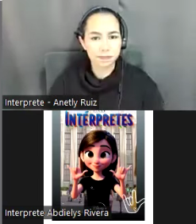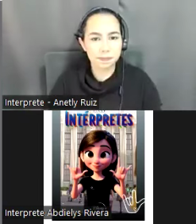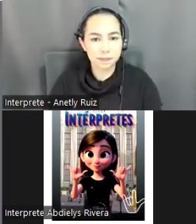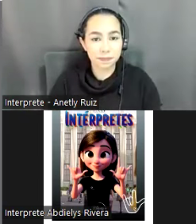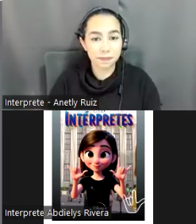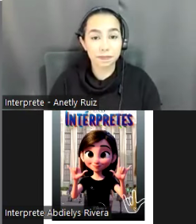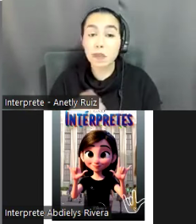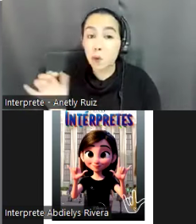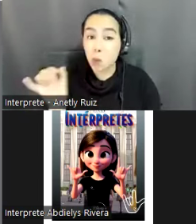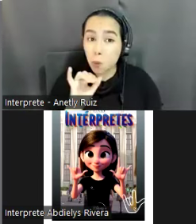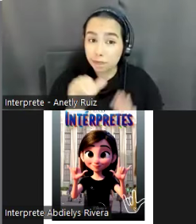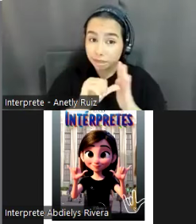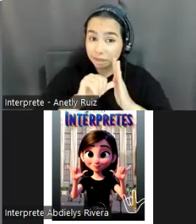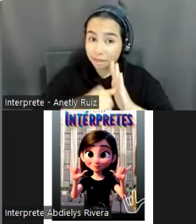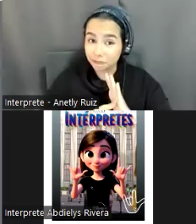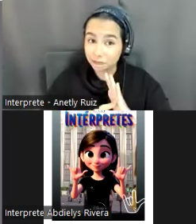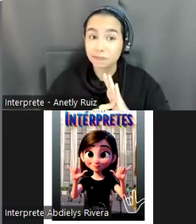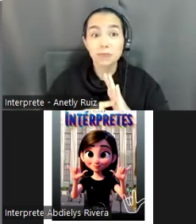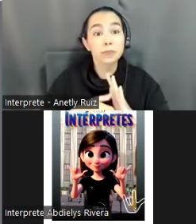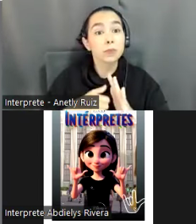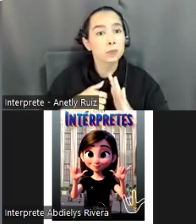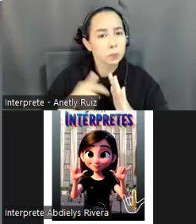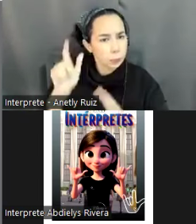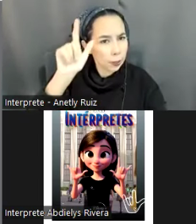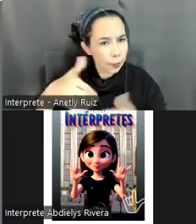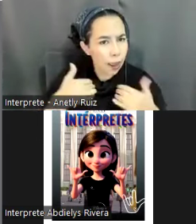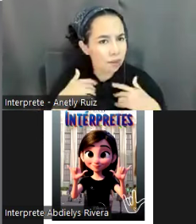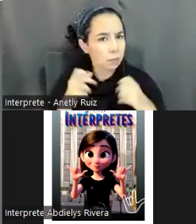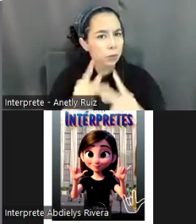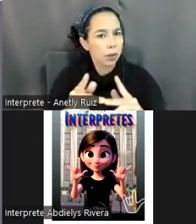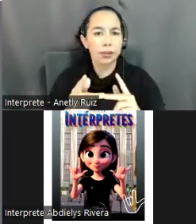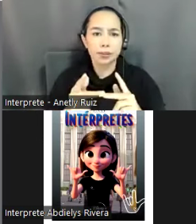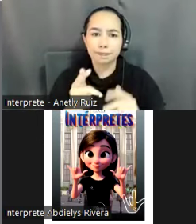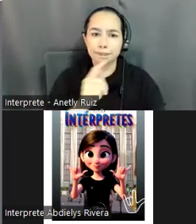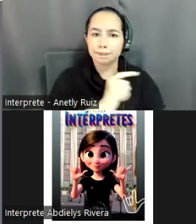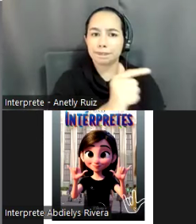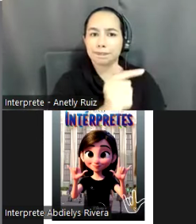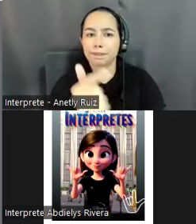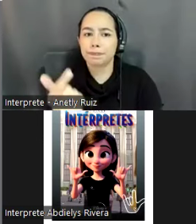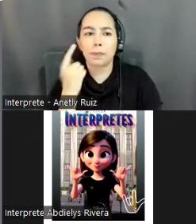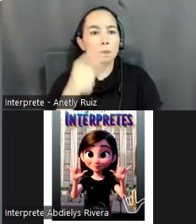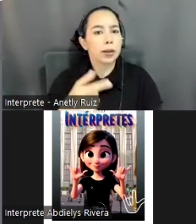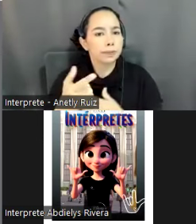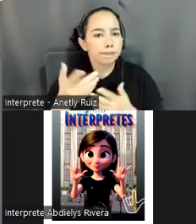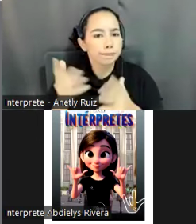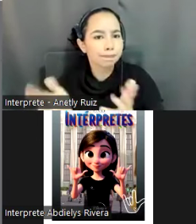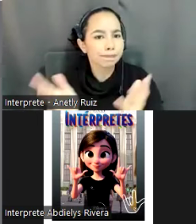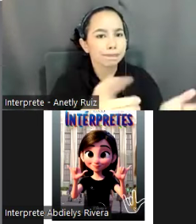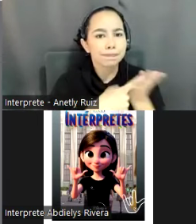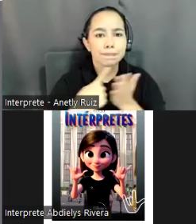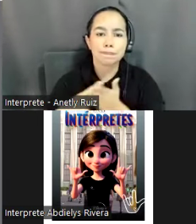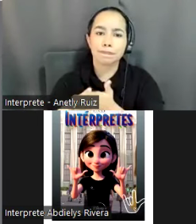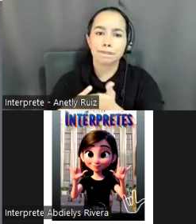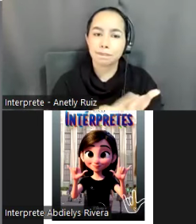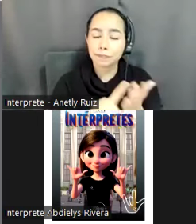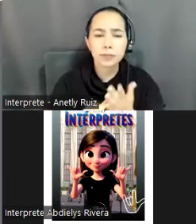encender el micrófono y participar de la conversación en la sesión de preguntas. De igual forma, compartir sus experiencias,